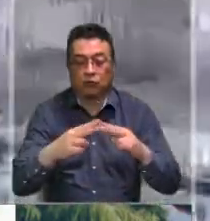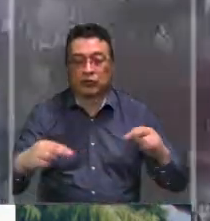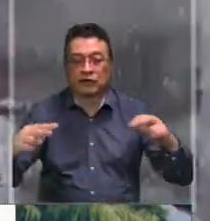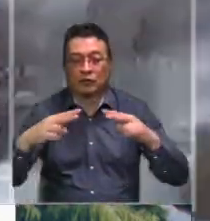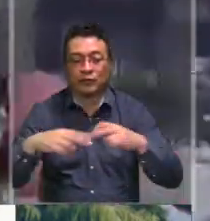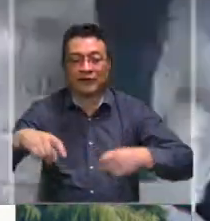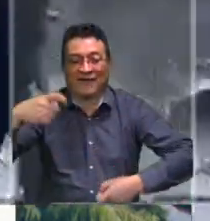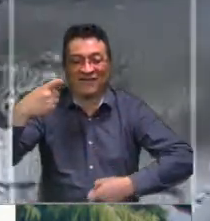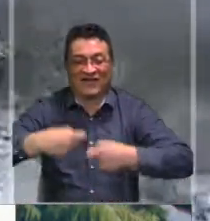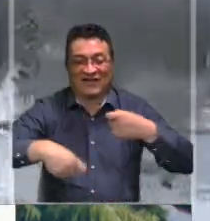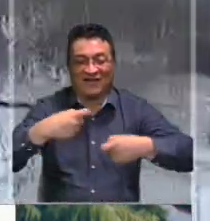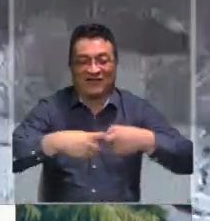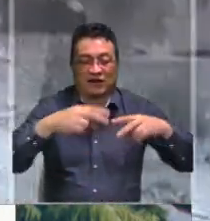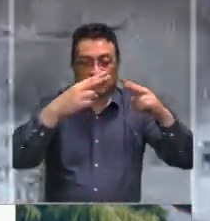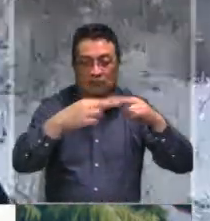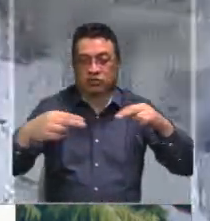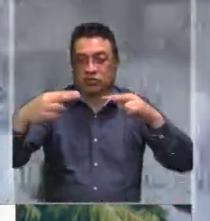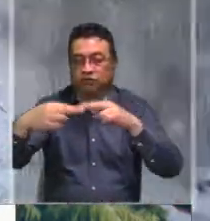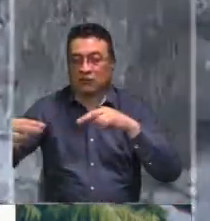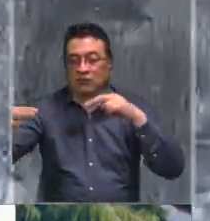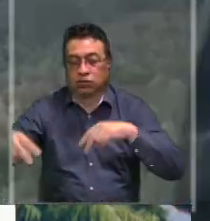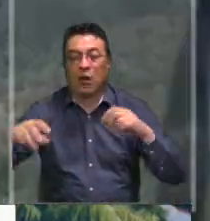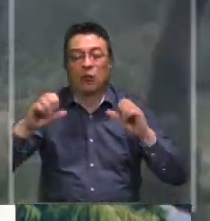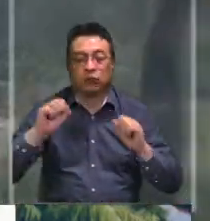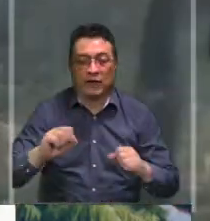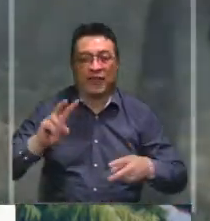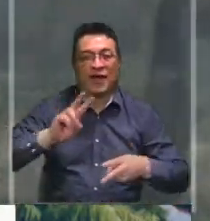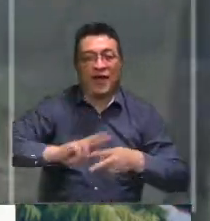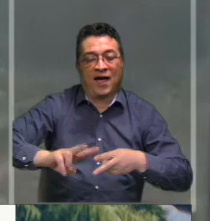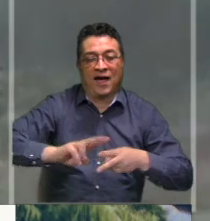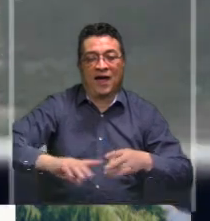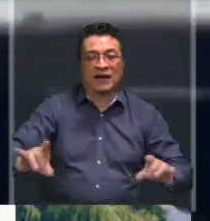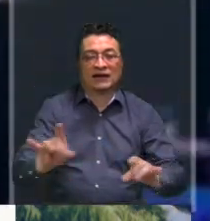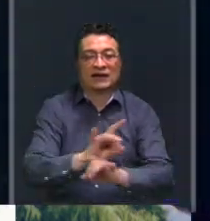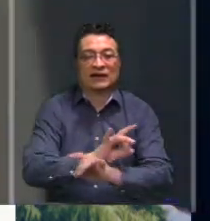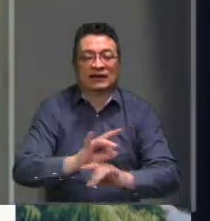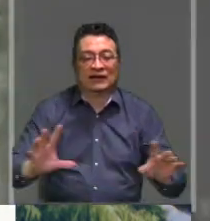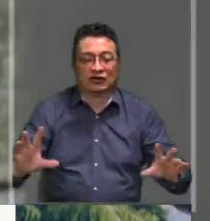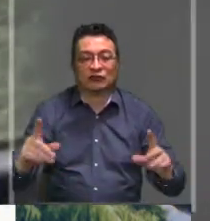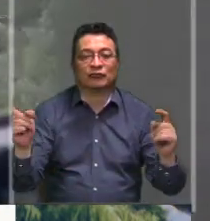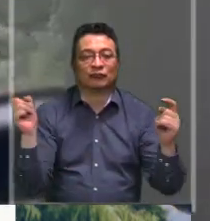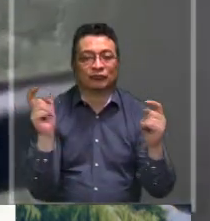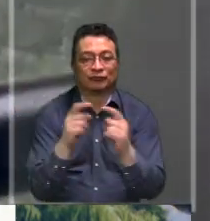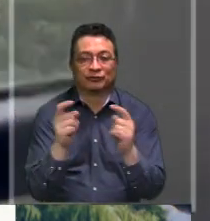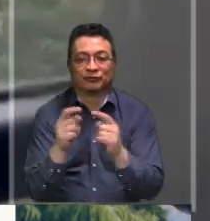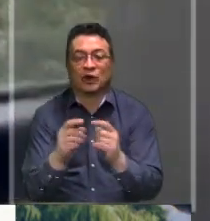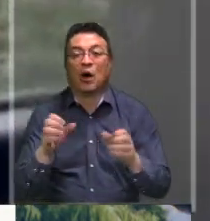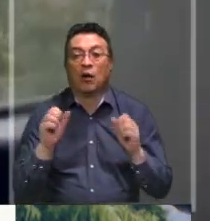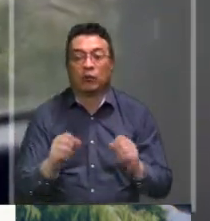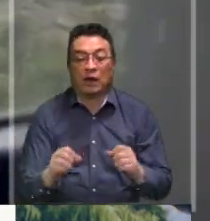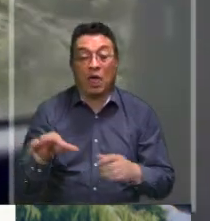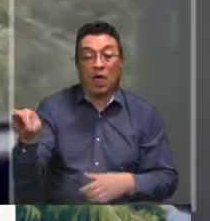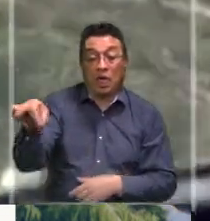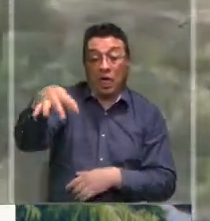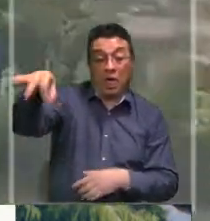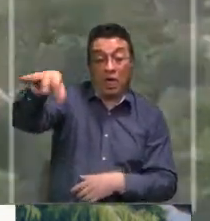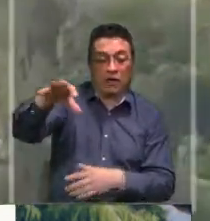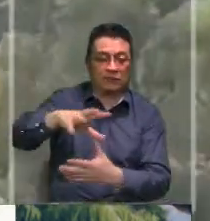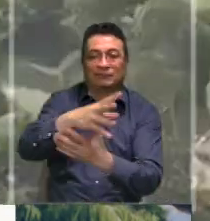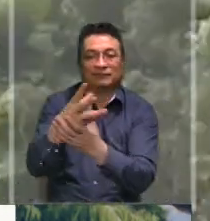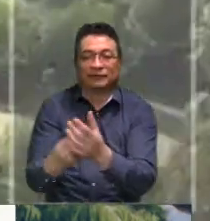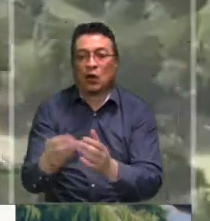en distintos puntos de esta comuna para poder restablecer la tan ansiada conectividad y así sacar del aislamiento a estas 4.000